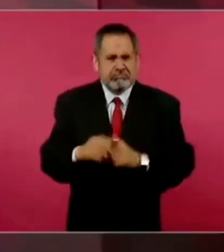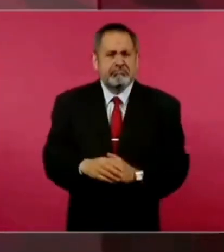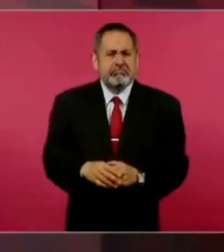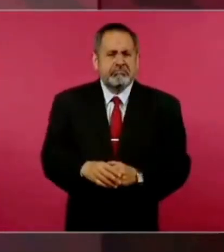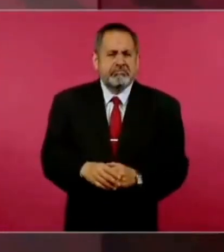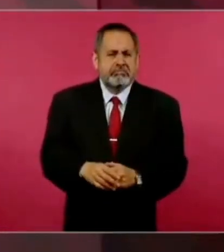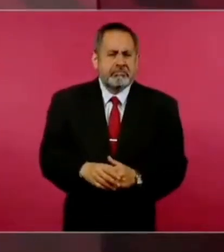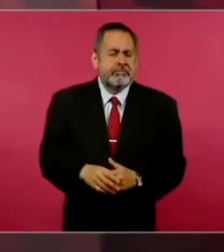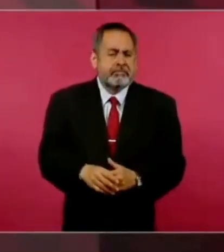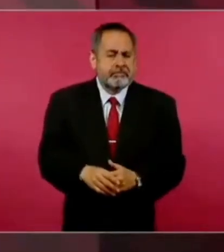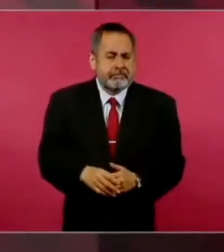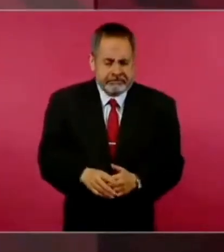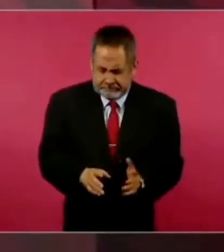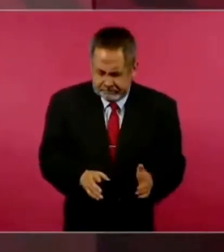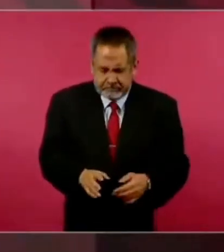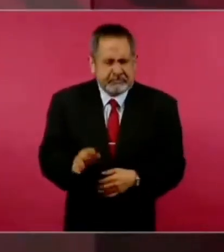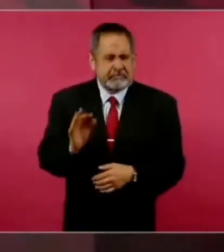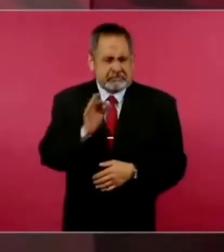existe